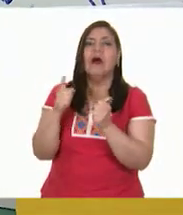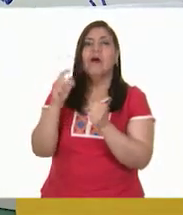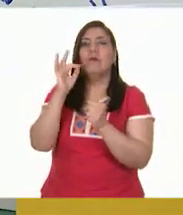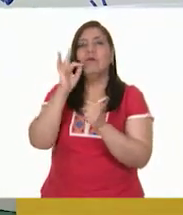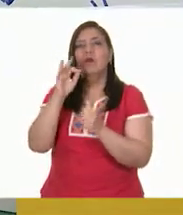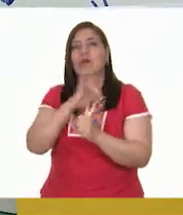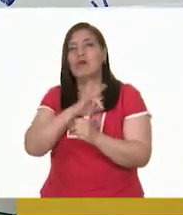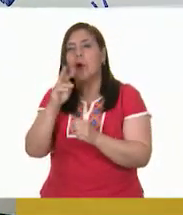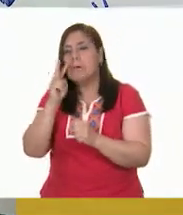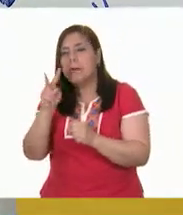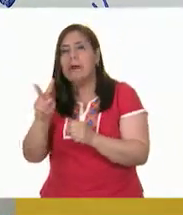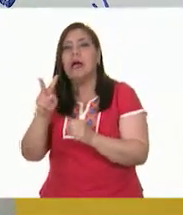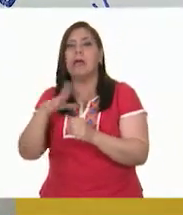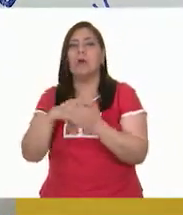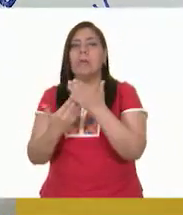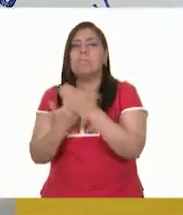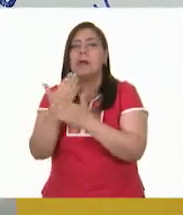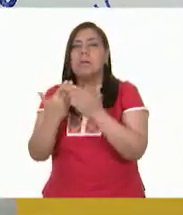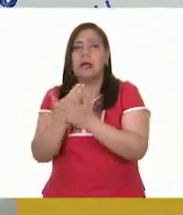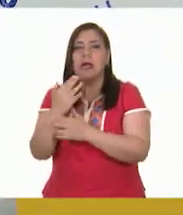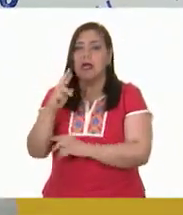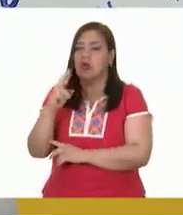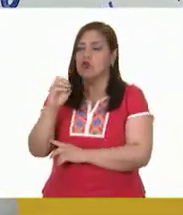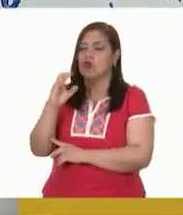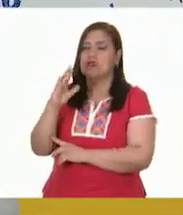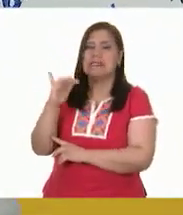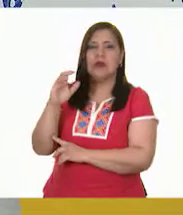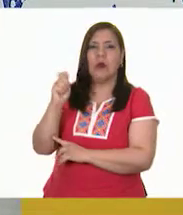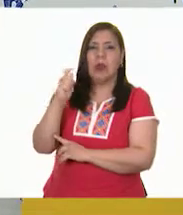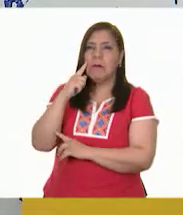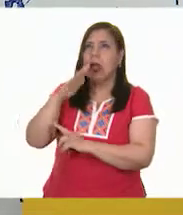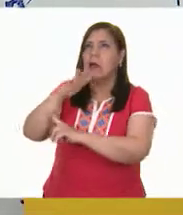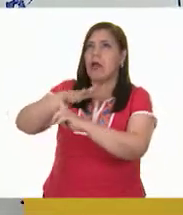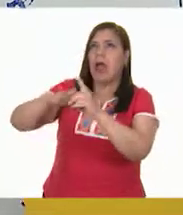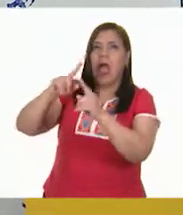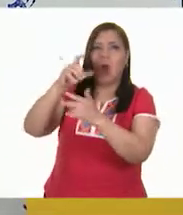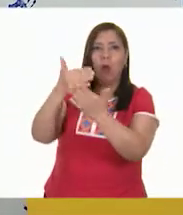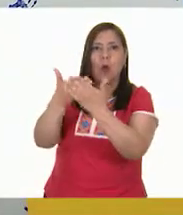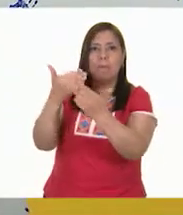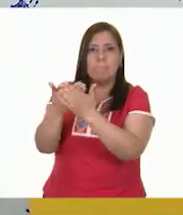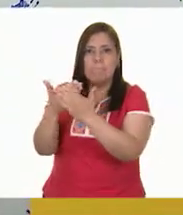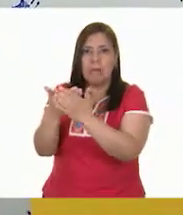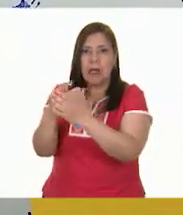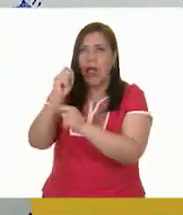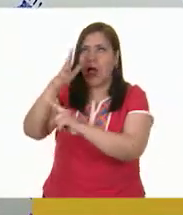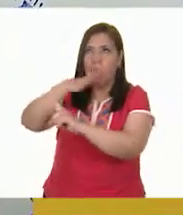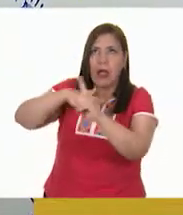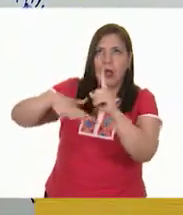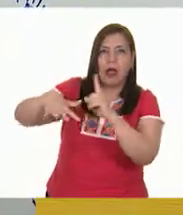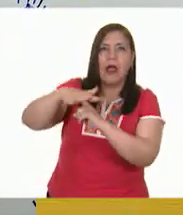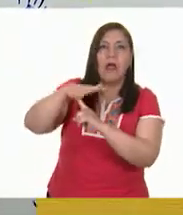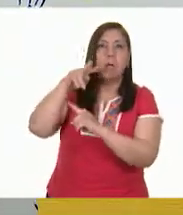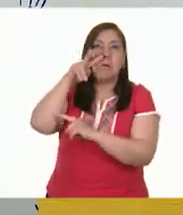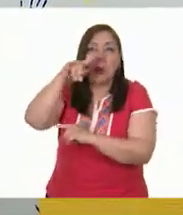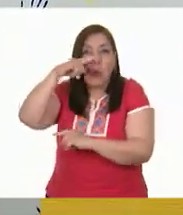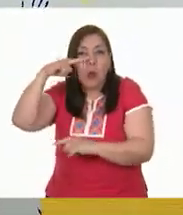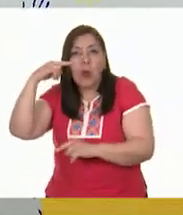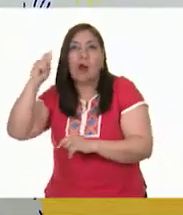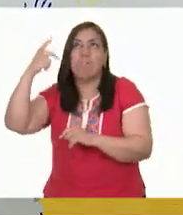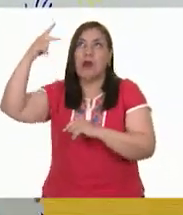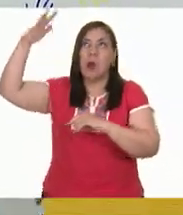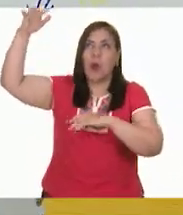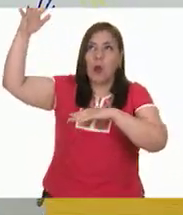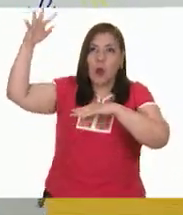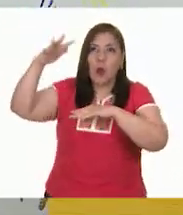rocío de la mañana. ¿Sí? Como hay humedad en el ambiente, obviamente cuando está el sol, pues esa humedad